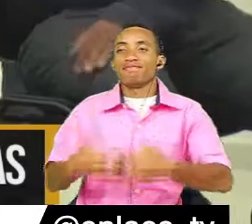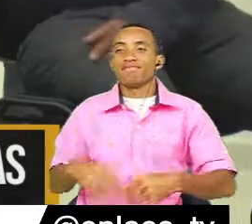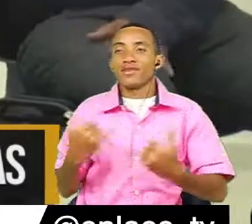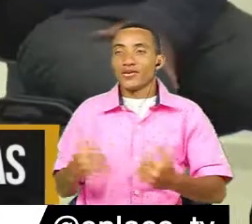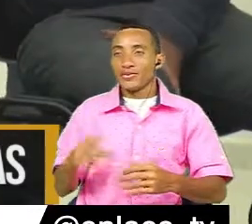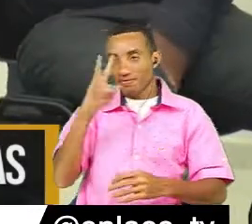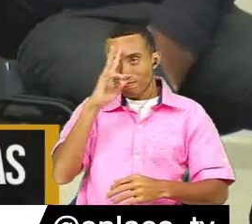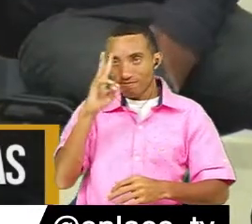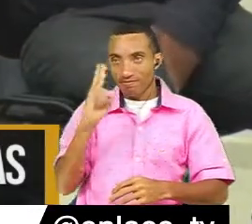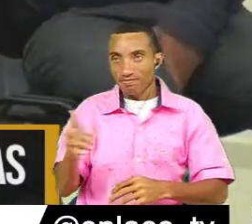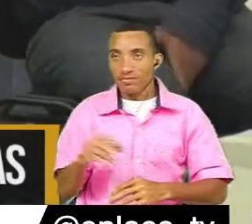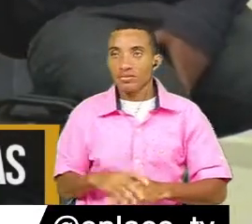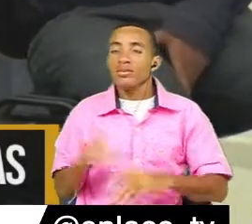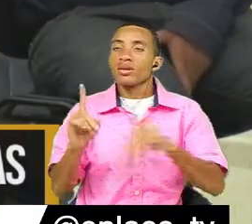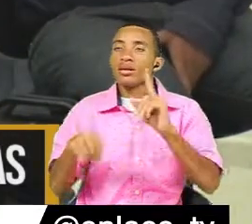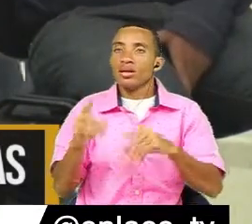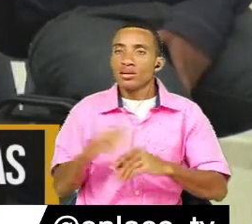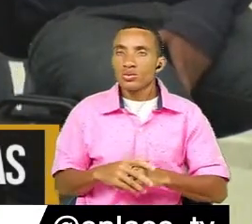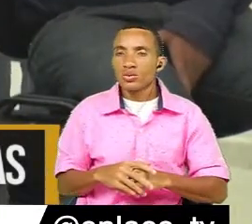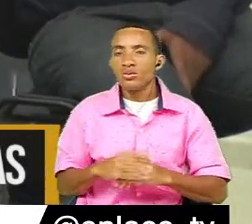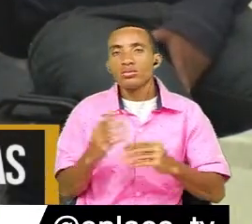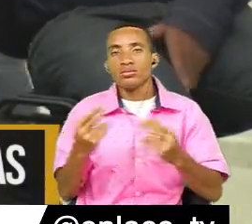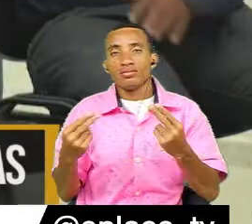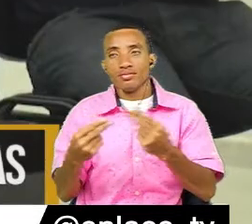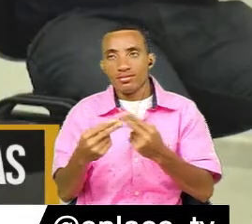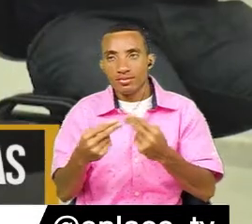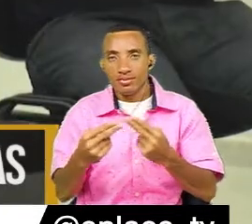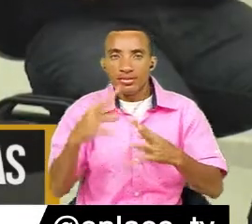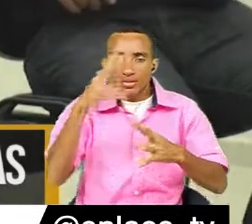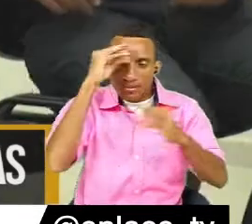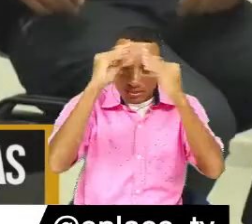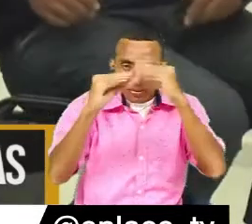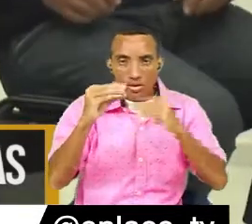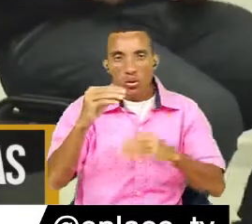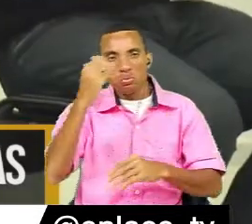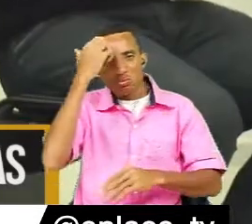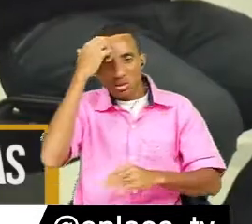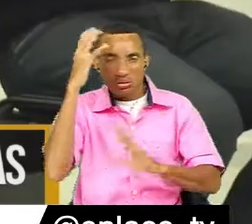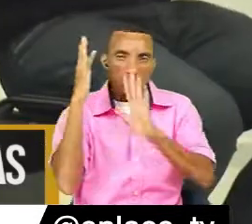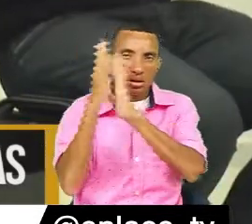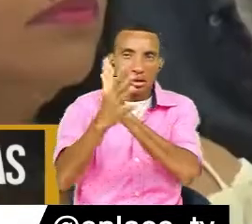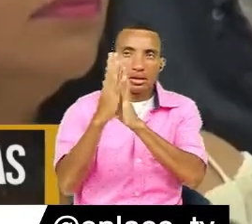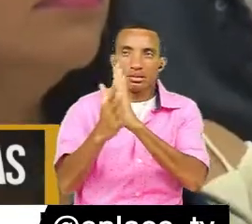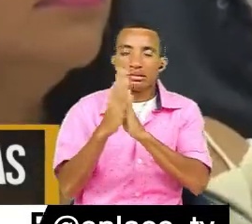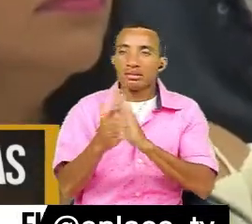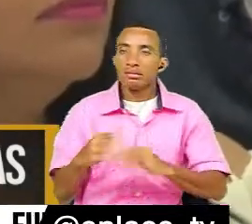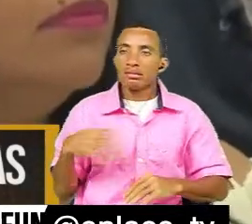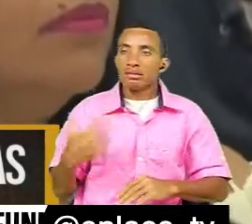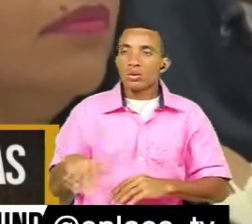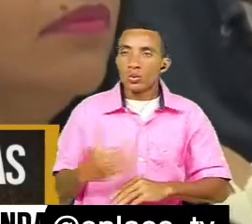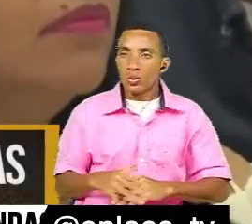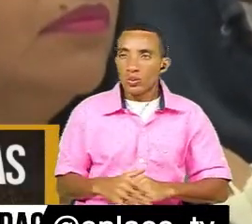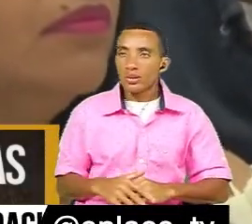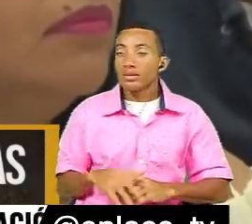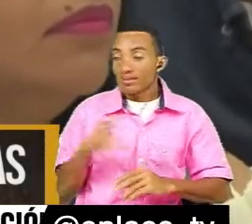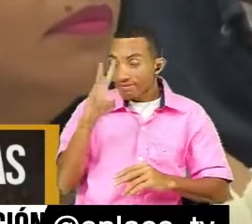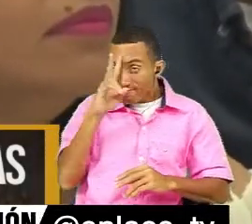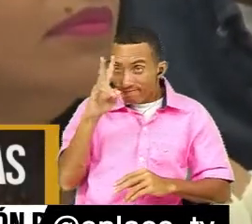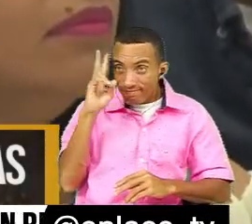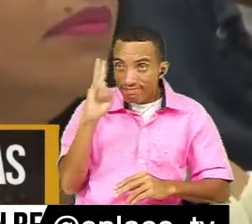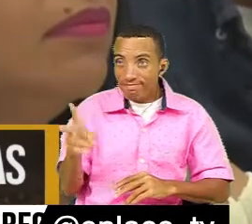hoy. Tanto instructores como aprendices del SENA de la tecnología en química que han hecho parte del homenaje han destacado el acto donde el homenajeado